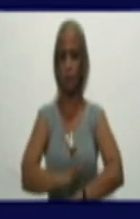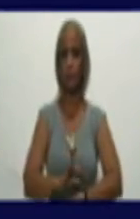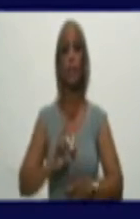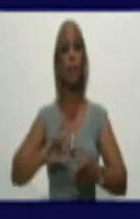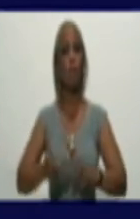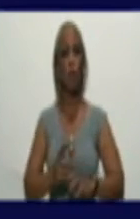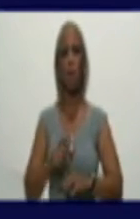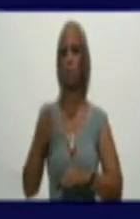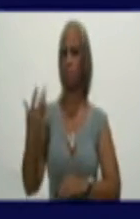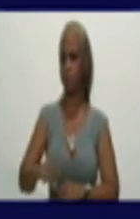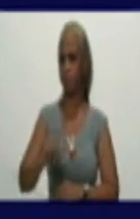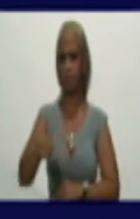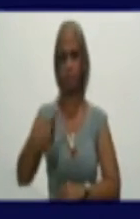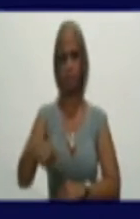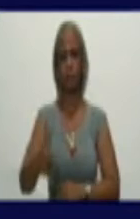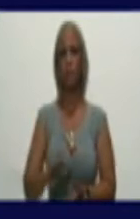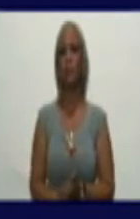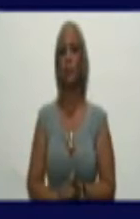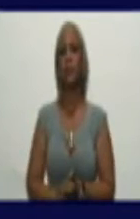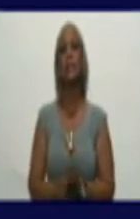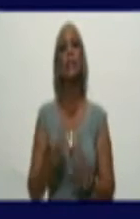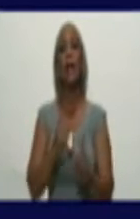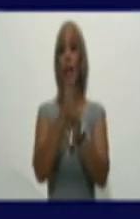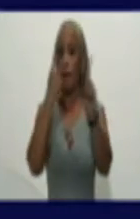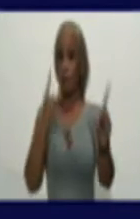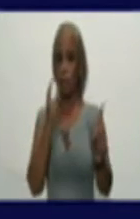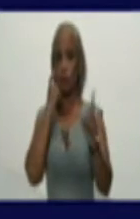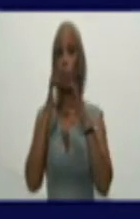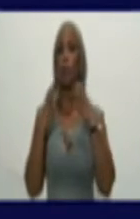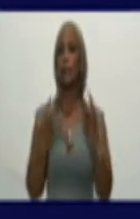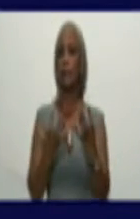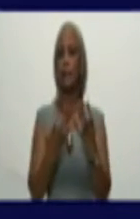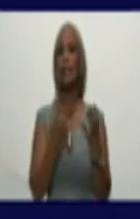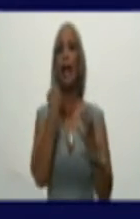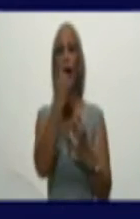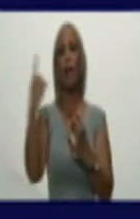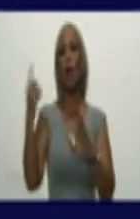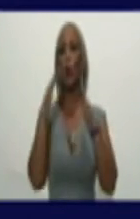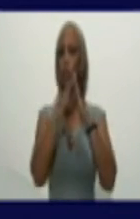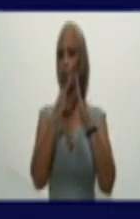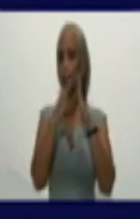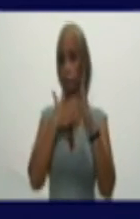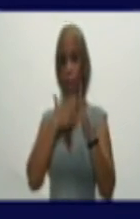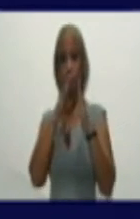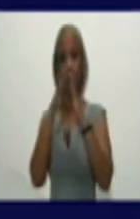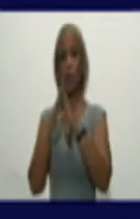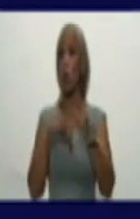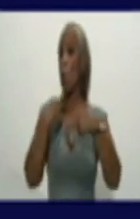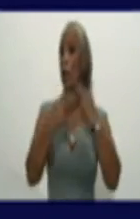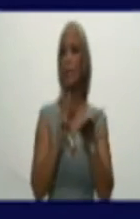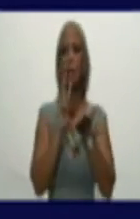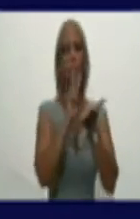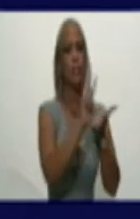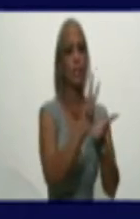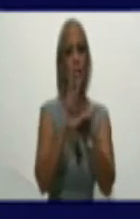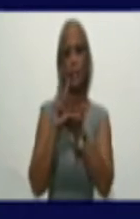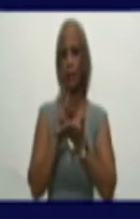El mantener el aislamiento, importantísimo, el cada uno en su vivienda, el no hacer visitas de